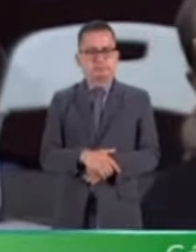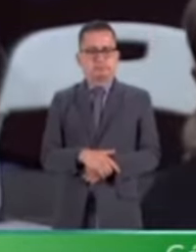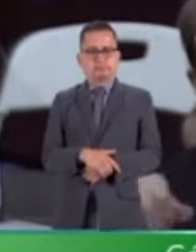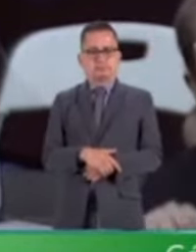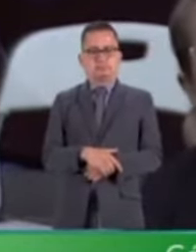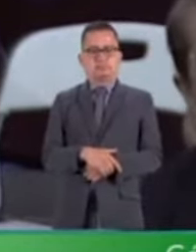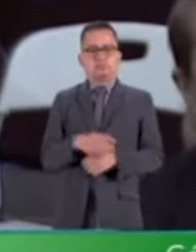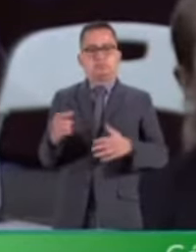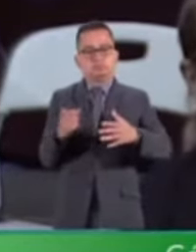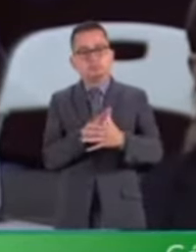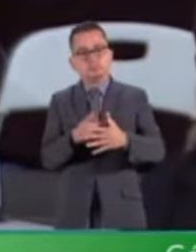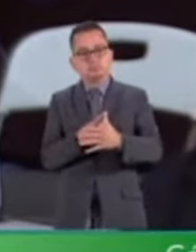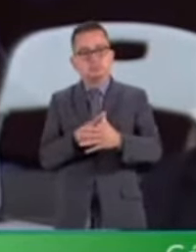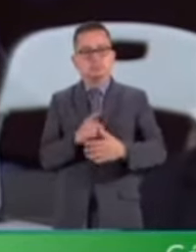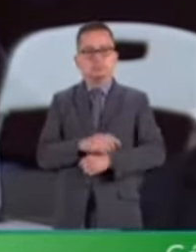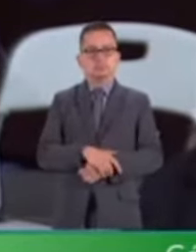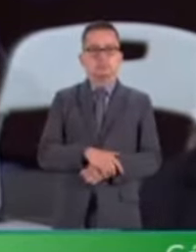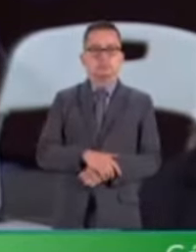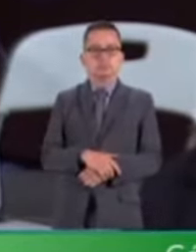Quinto,